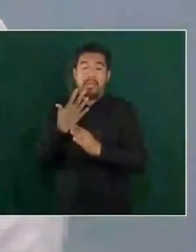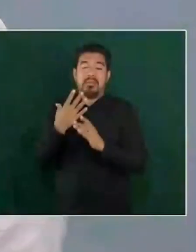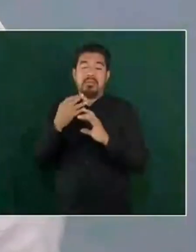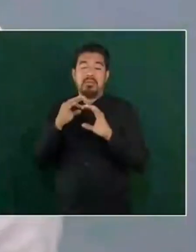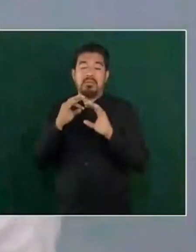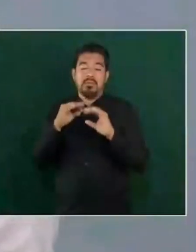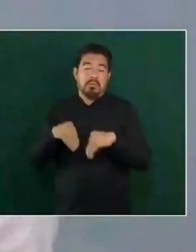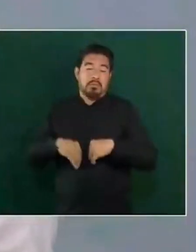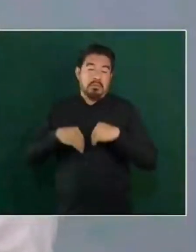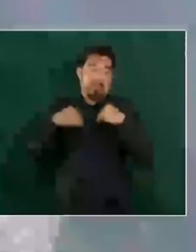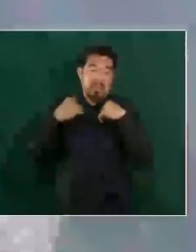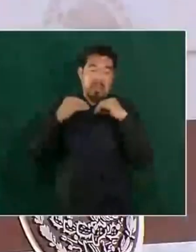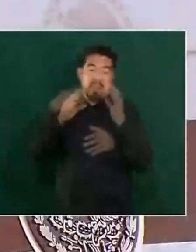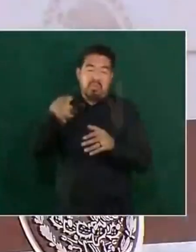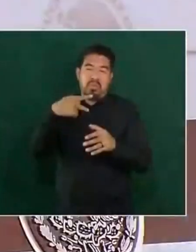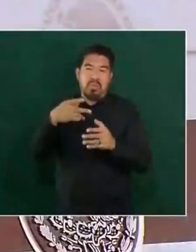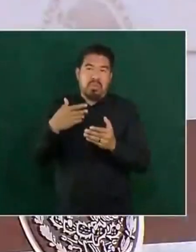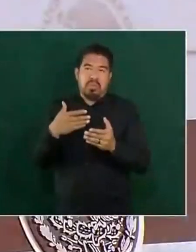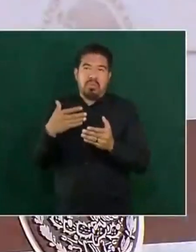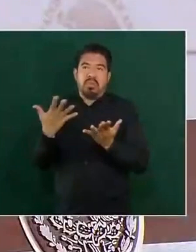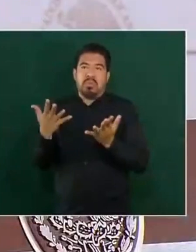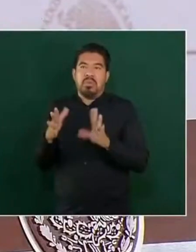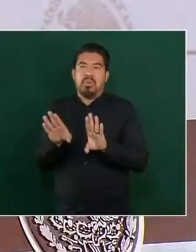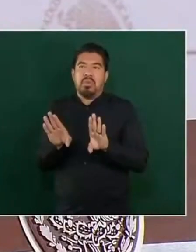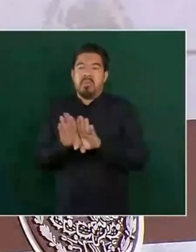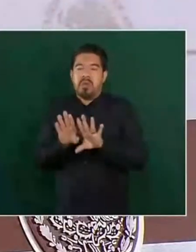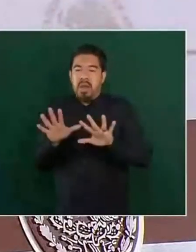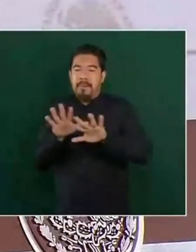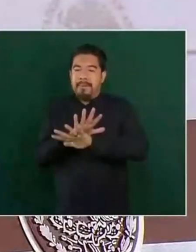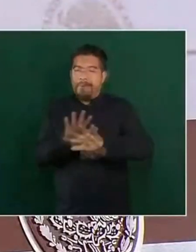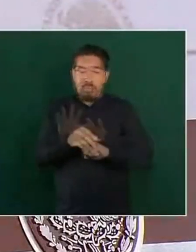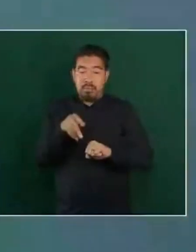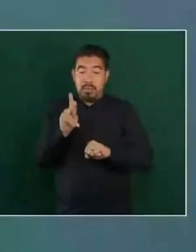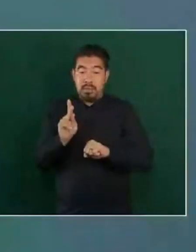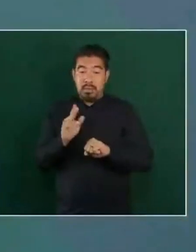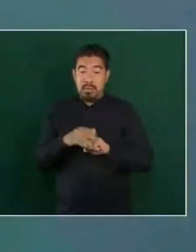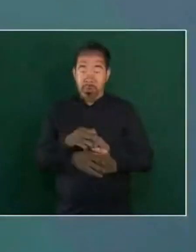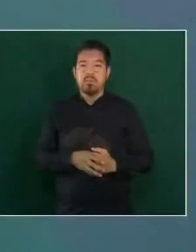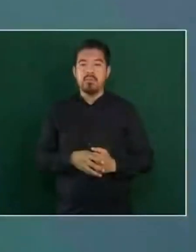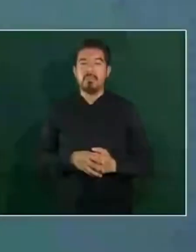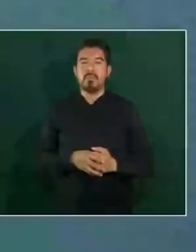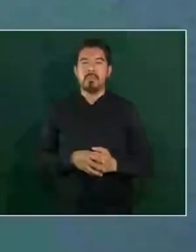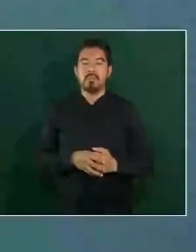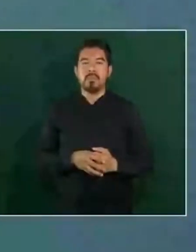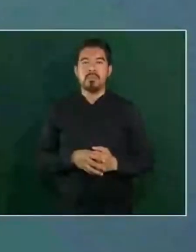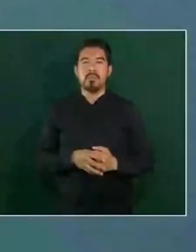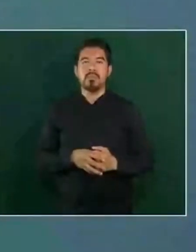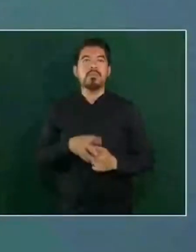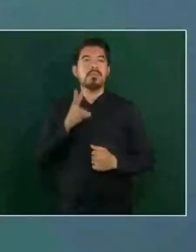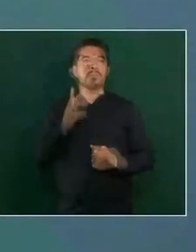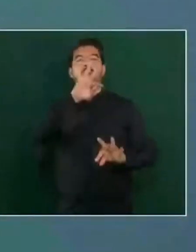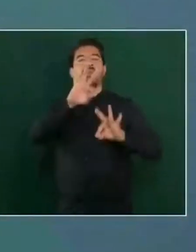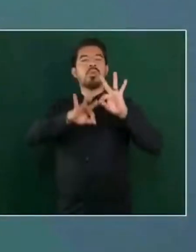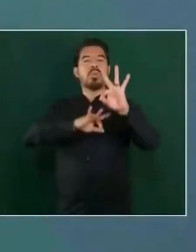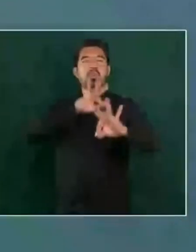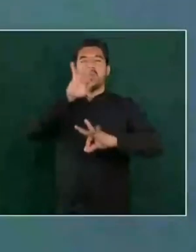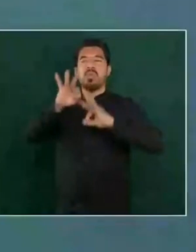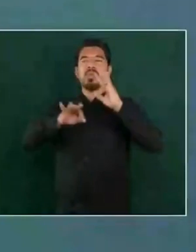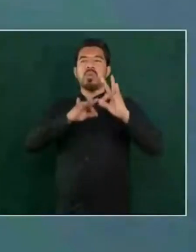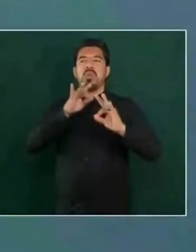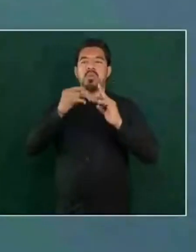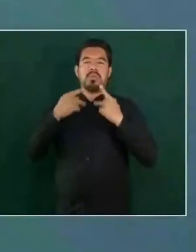vida que No necesariamente son los más convenientes el amor al prójimo